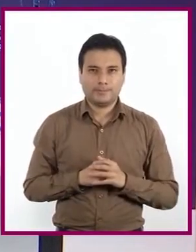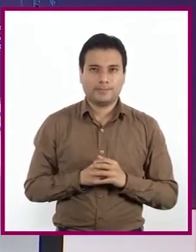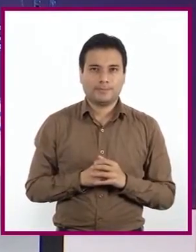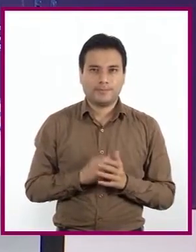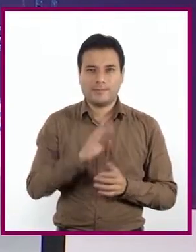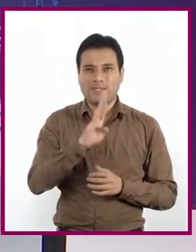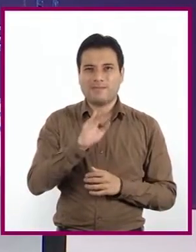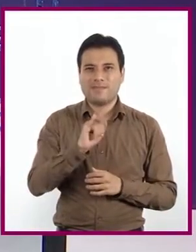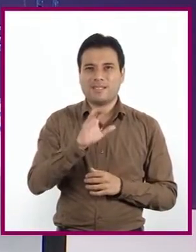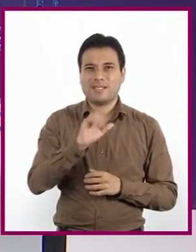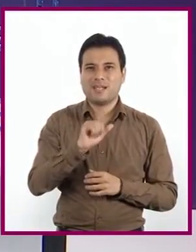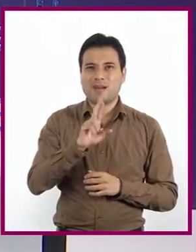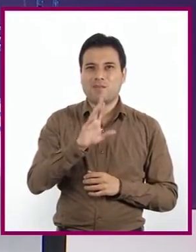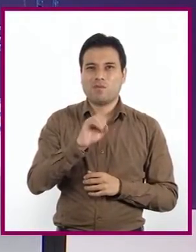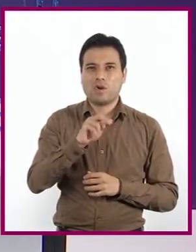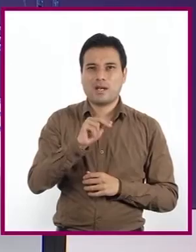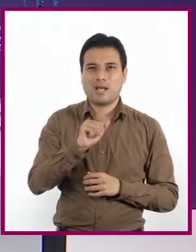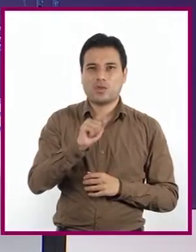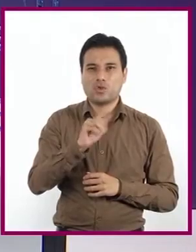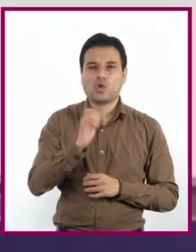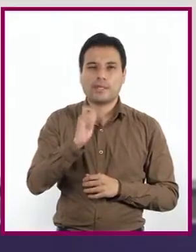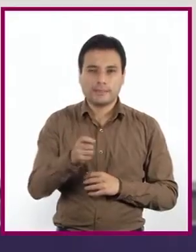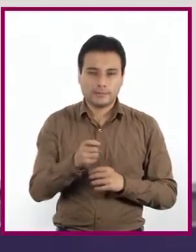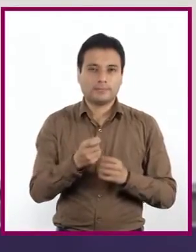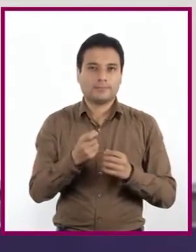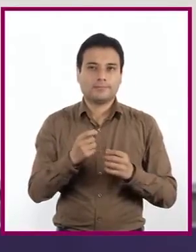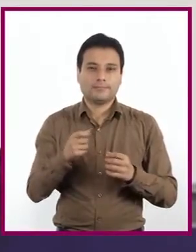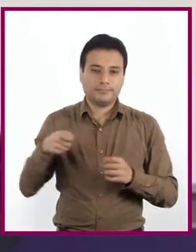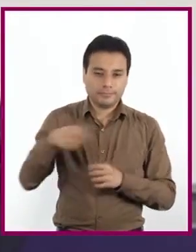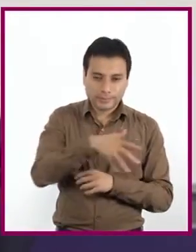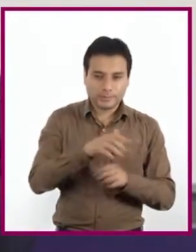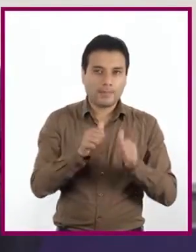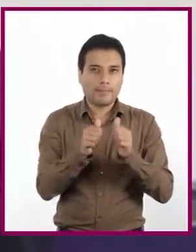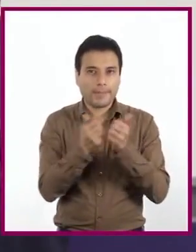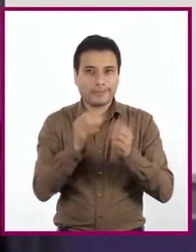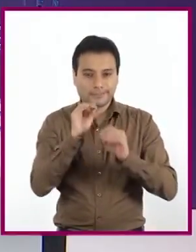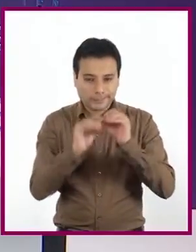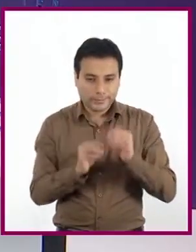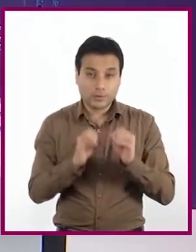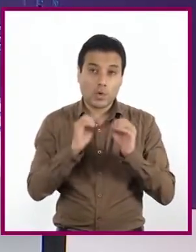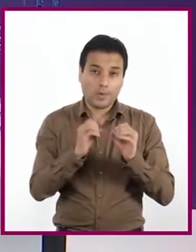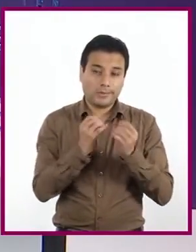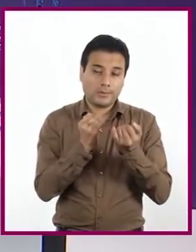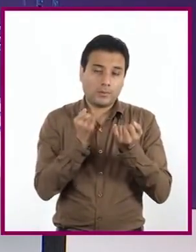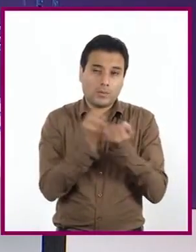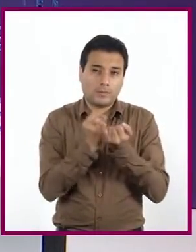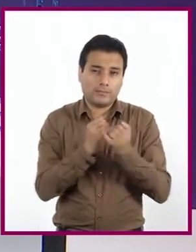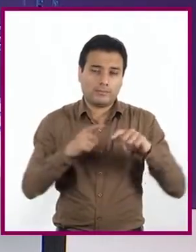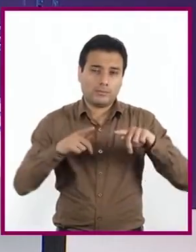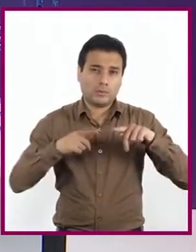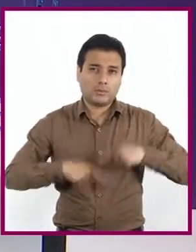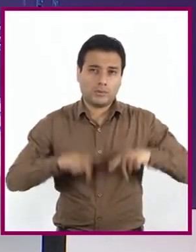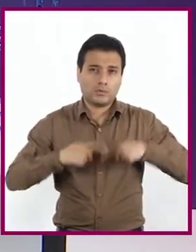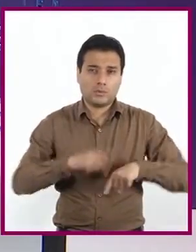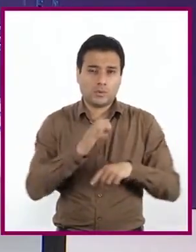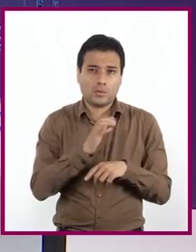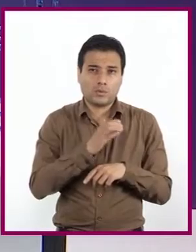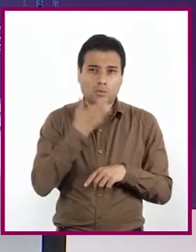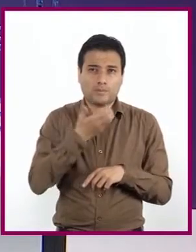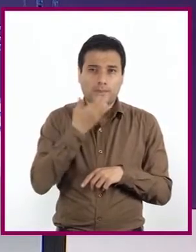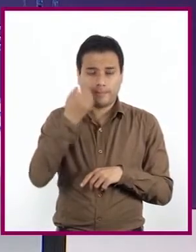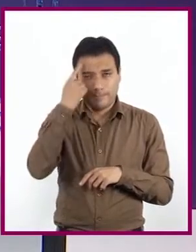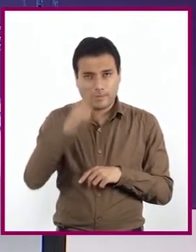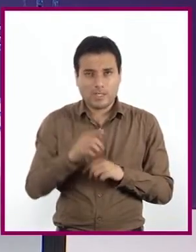de sodio, que lo usamos para hacer pan en la repostería, también recomendado ampliamente como antiácido